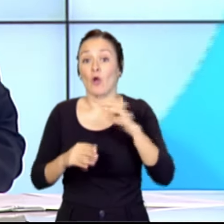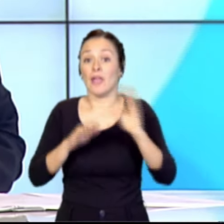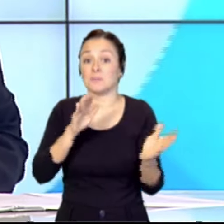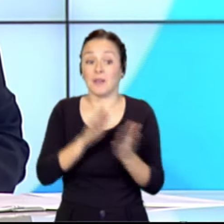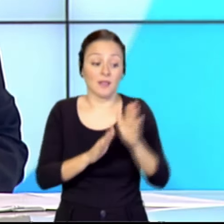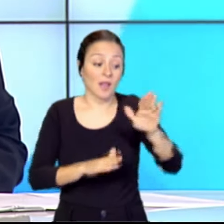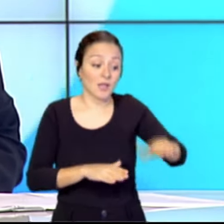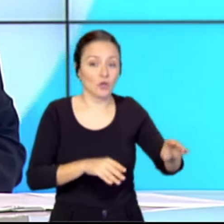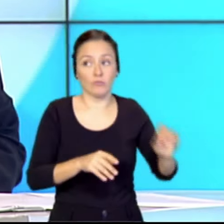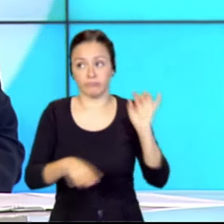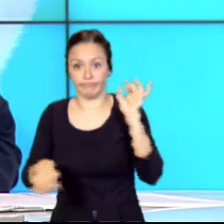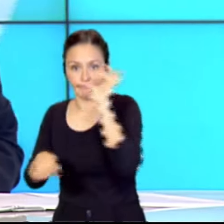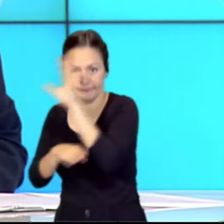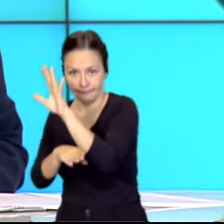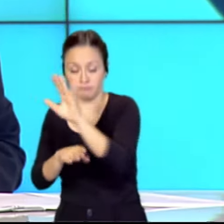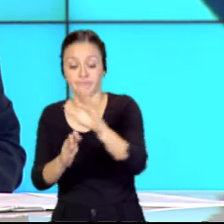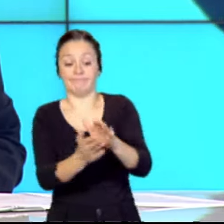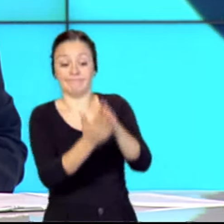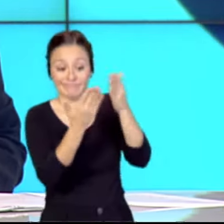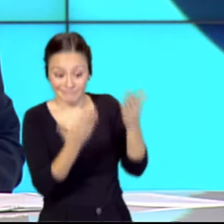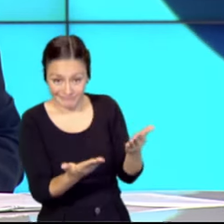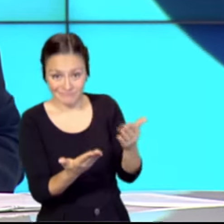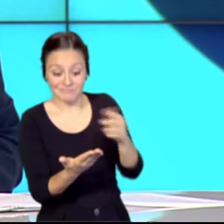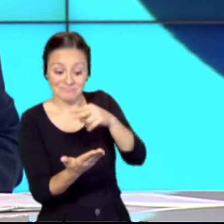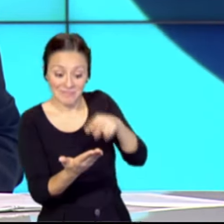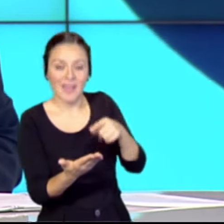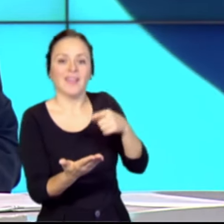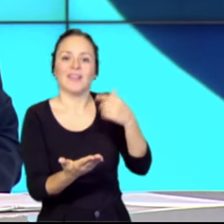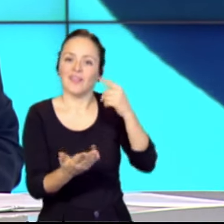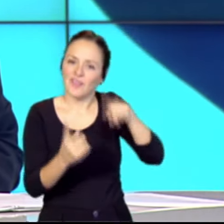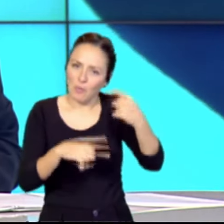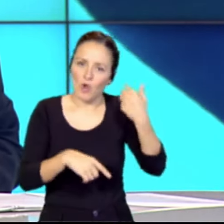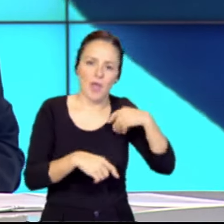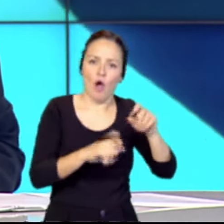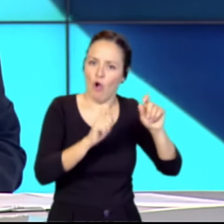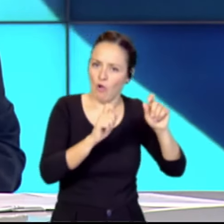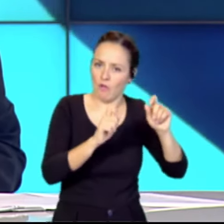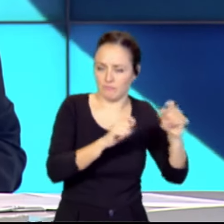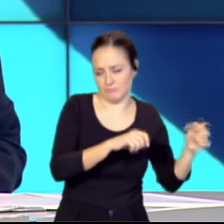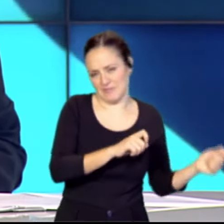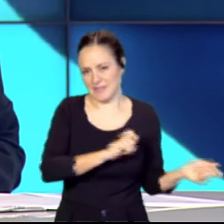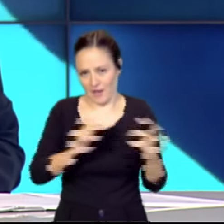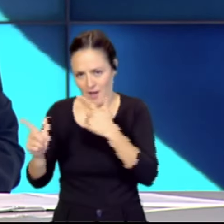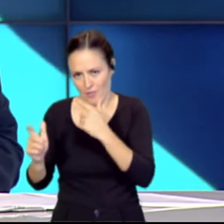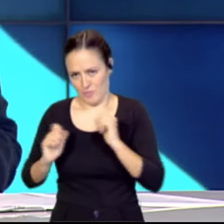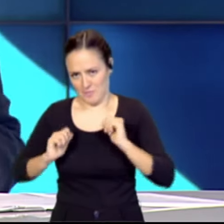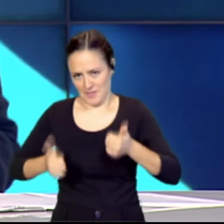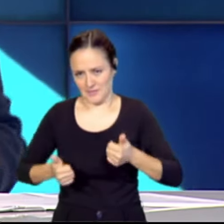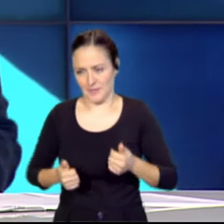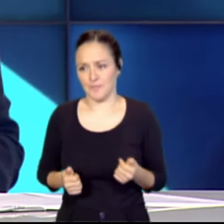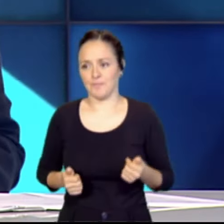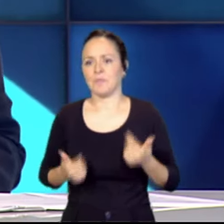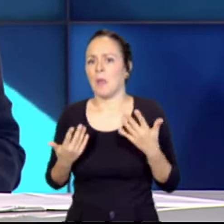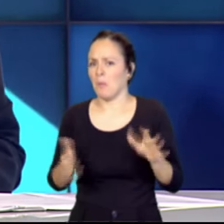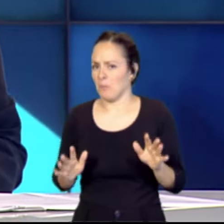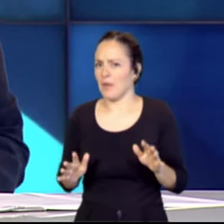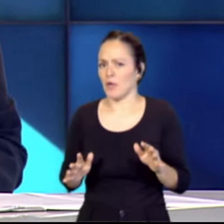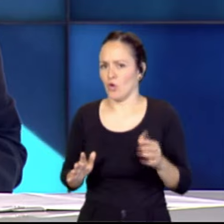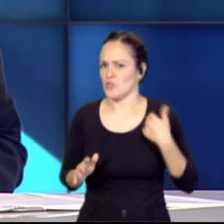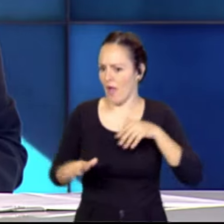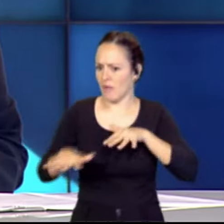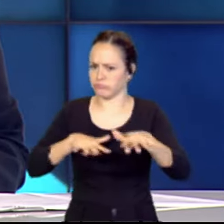ese menor eh Y después ya trasladamos a ese menor pero s están siendo más digamos se activado mucho